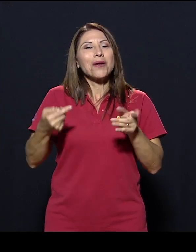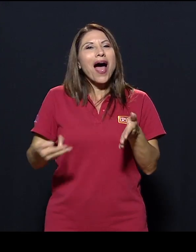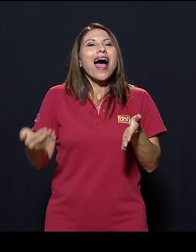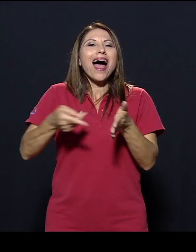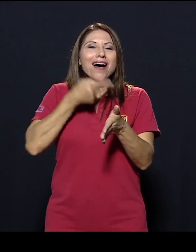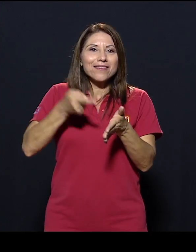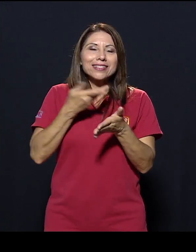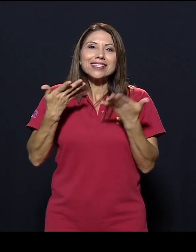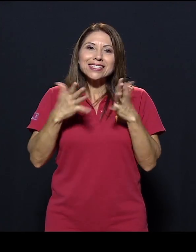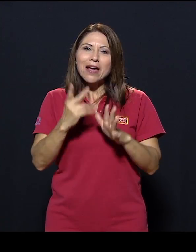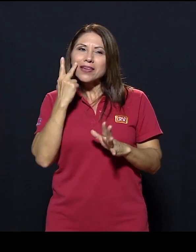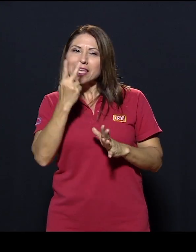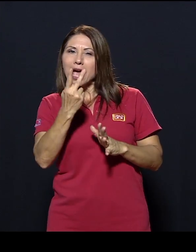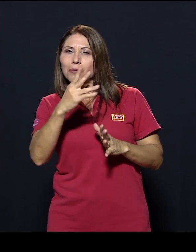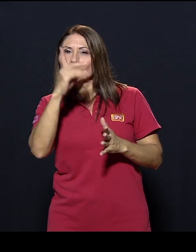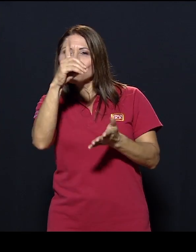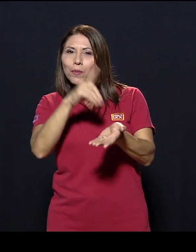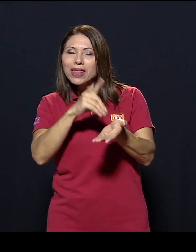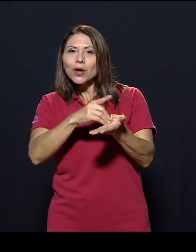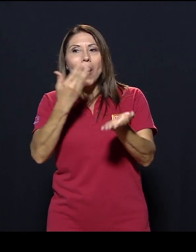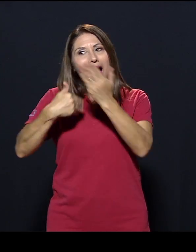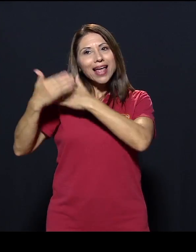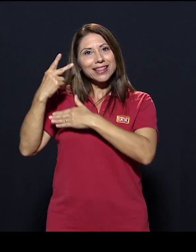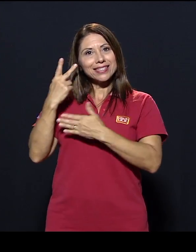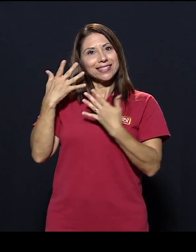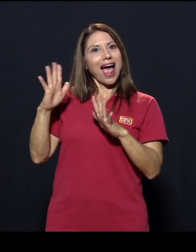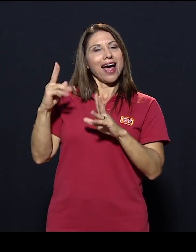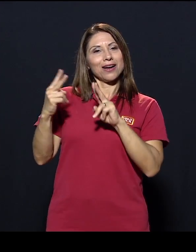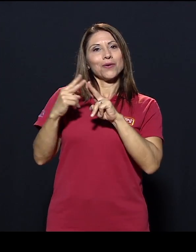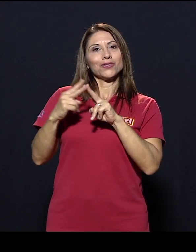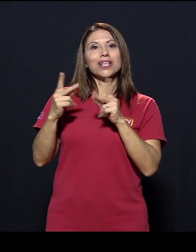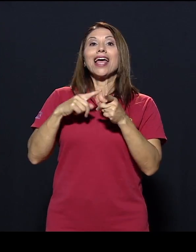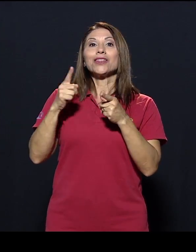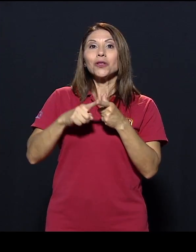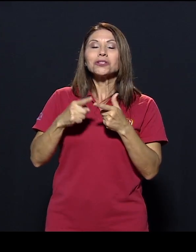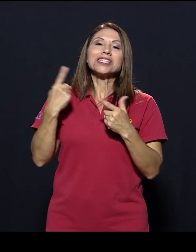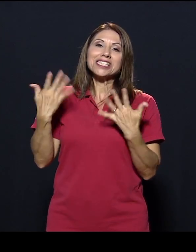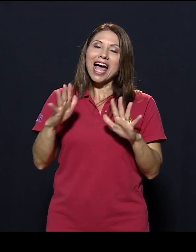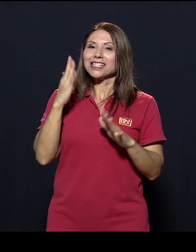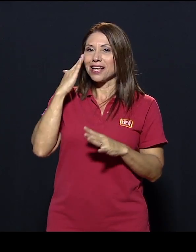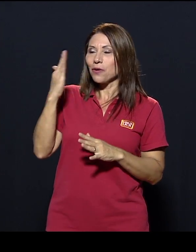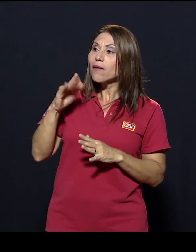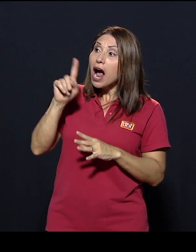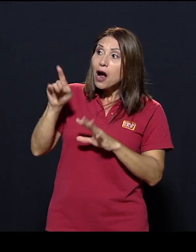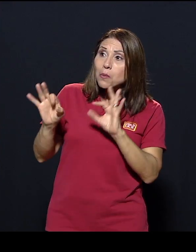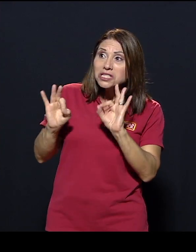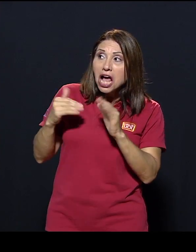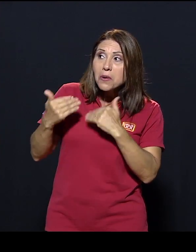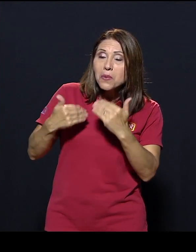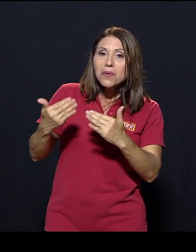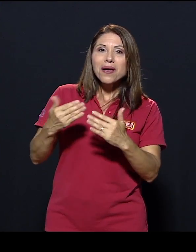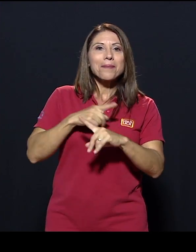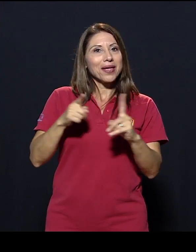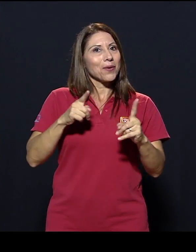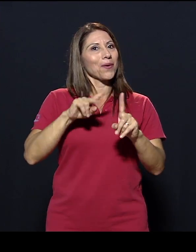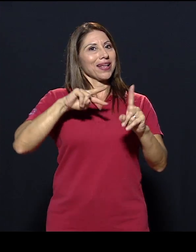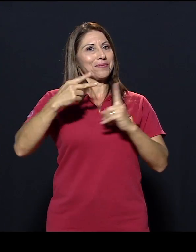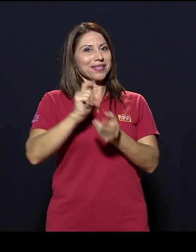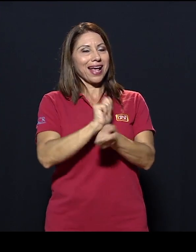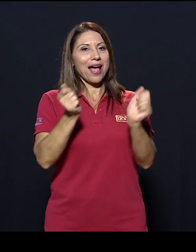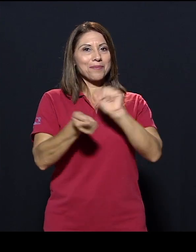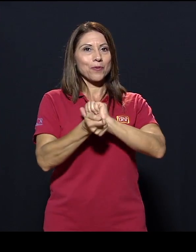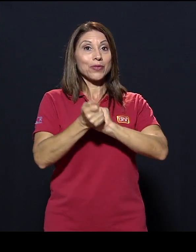de médicos, entonces, ay, hola, ¿cómo están? ¿Cómo les ha ido? ¿Verdad? Entonces ya la perspectiva cambiaba. Cambia, claro. Pero siempre sí hubo, al menos mi